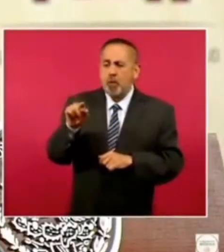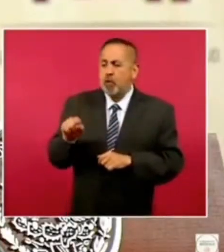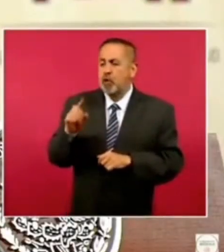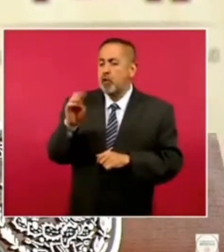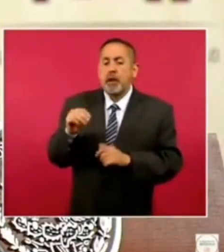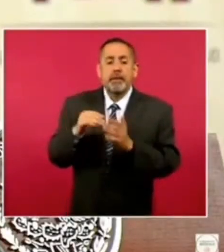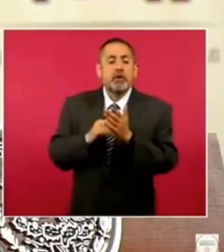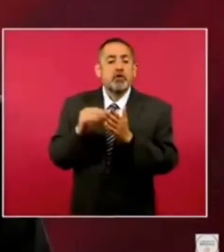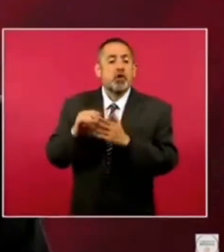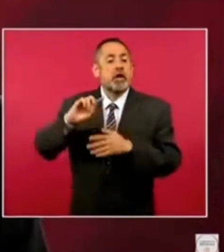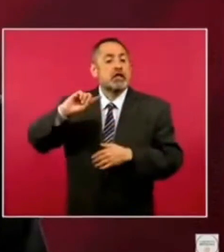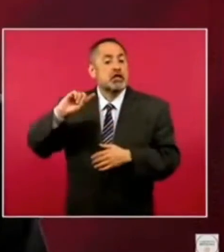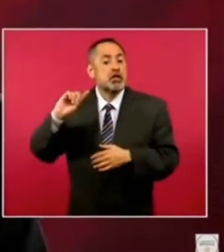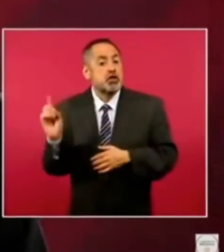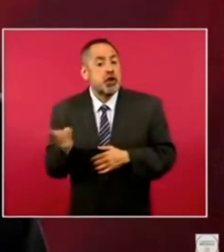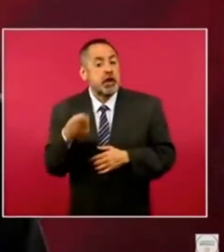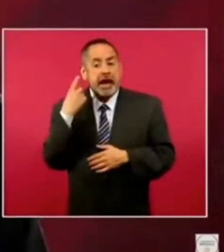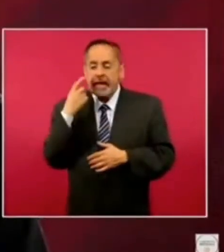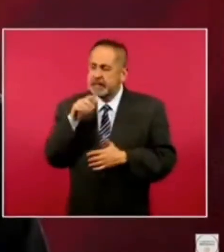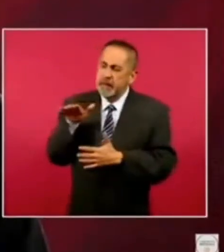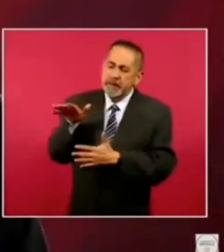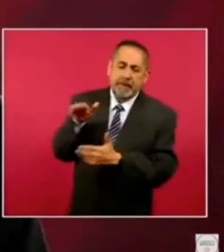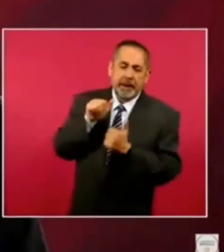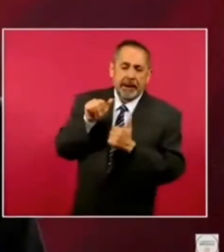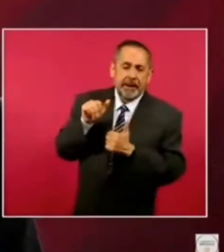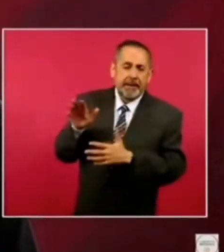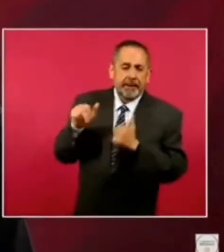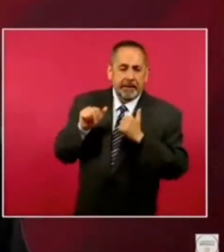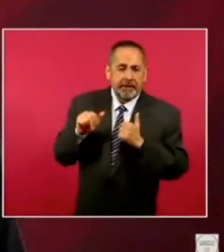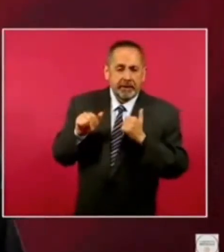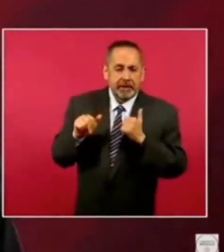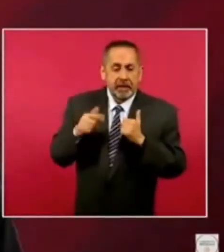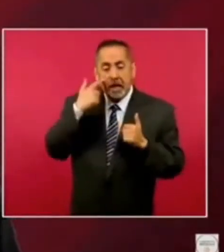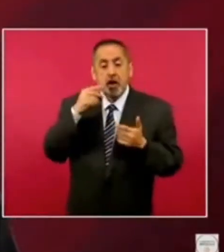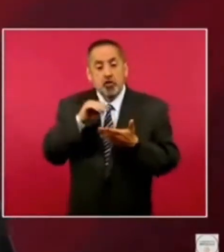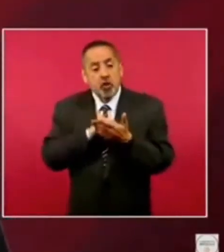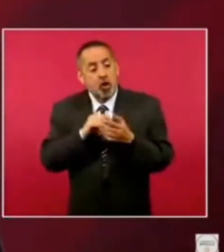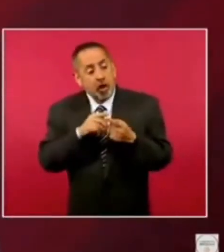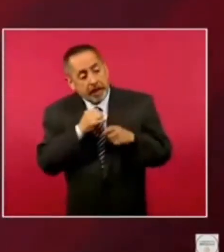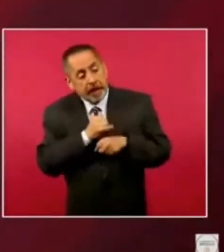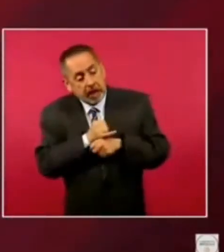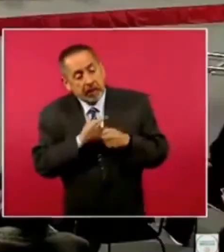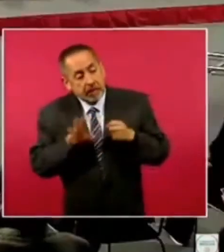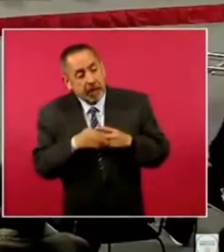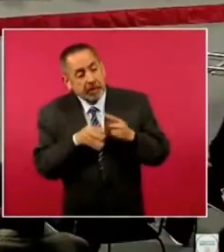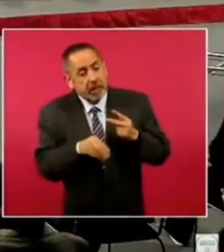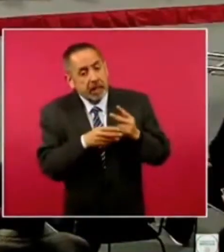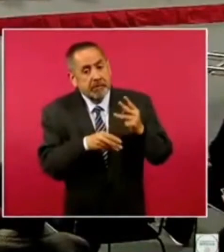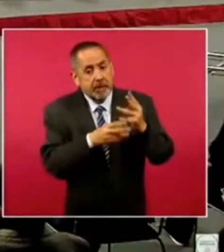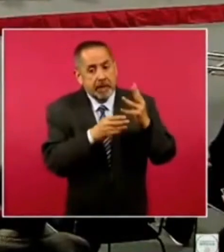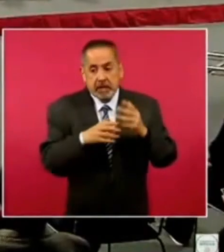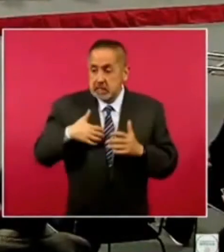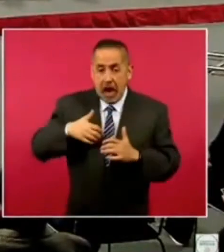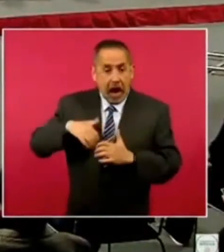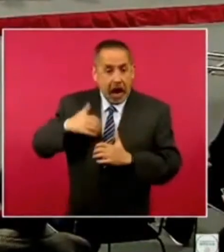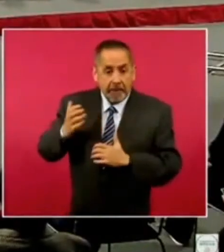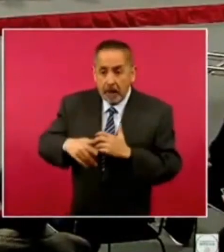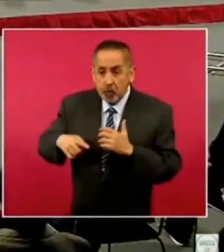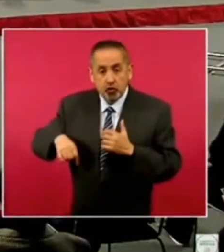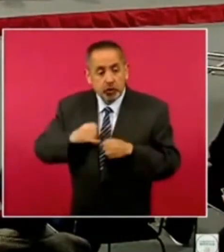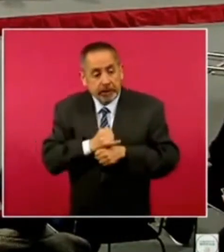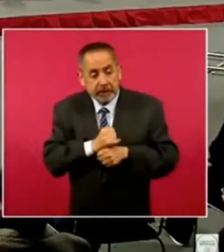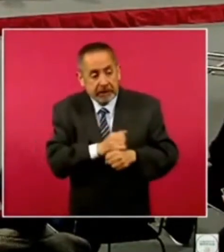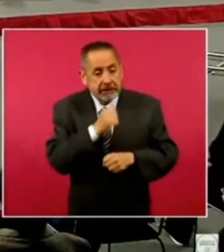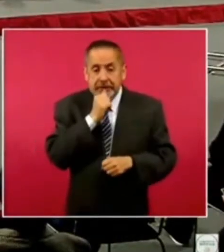$745.9 millones y sigue el examen de otras operaciones. No hemos terminado.